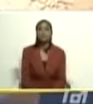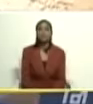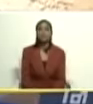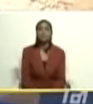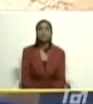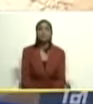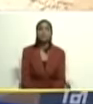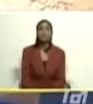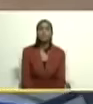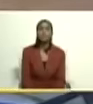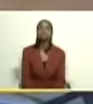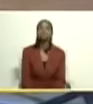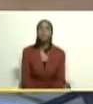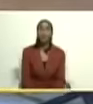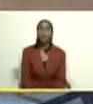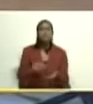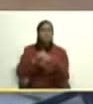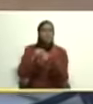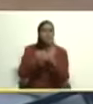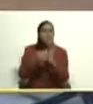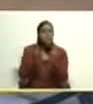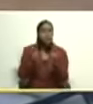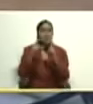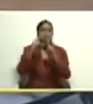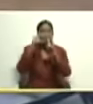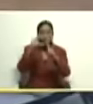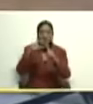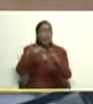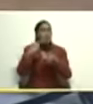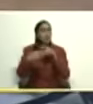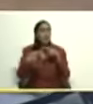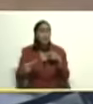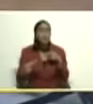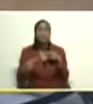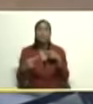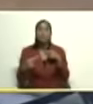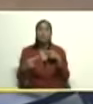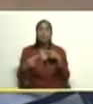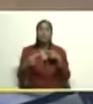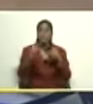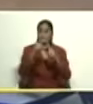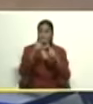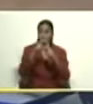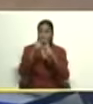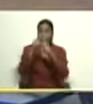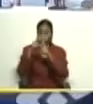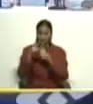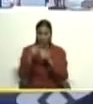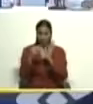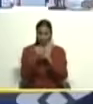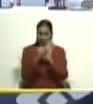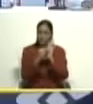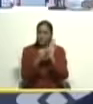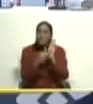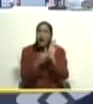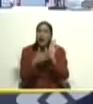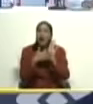El concepto de revolución proviene de las palabras latinas revolutio y